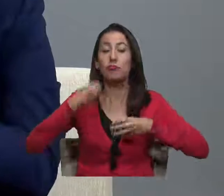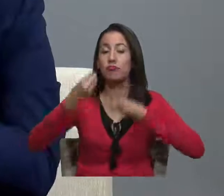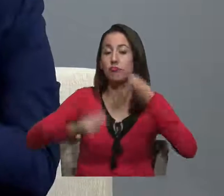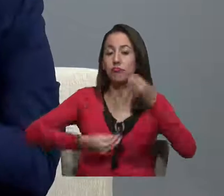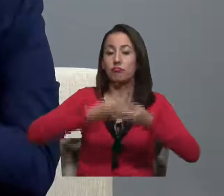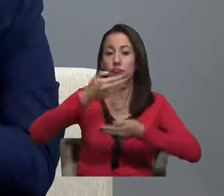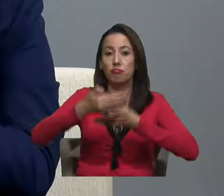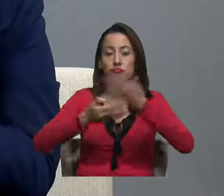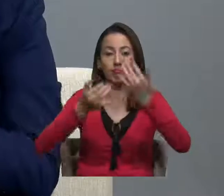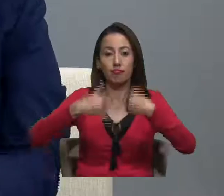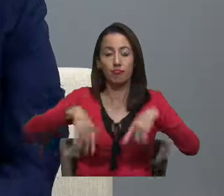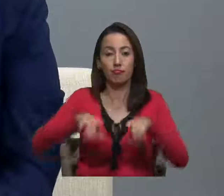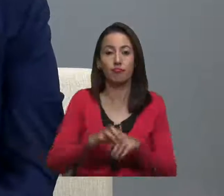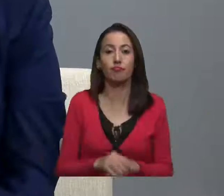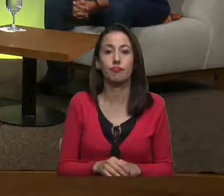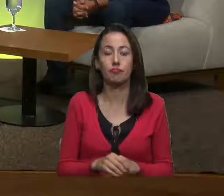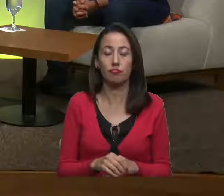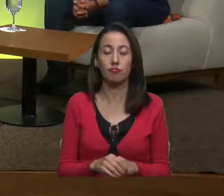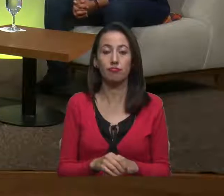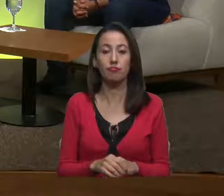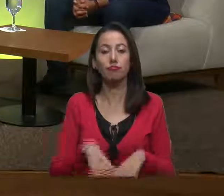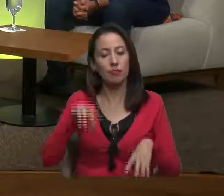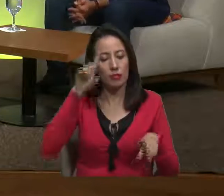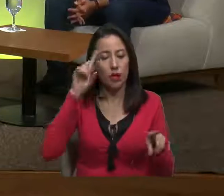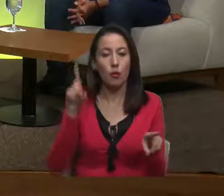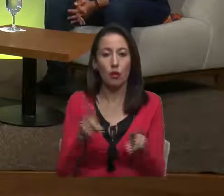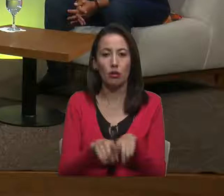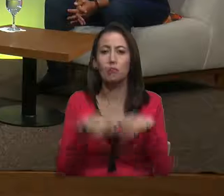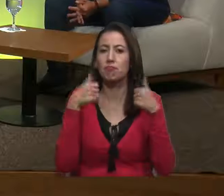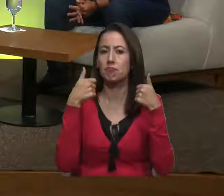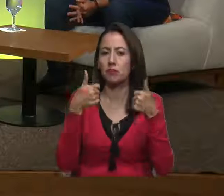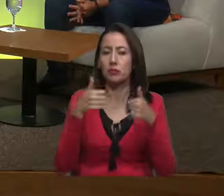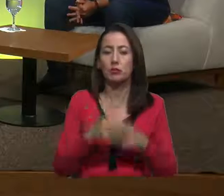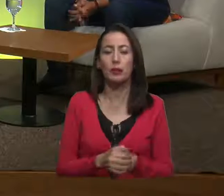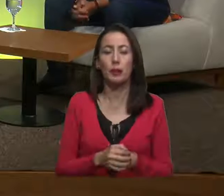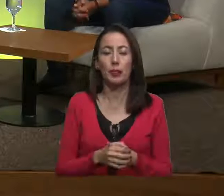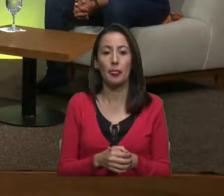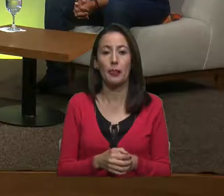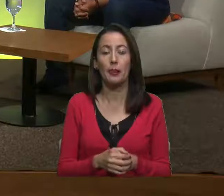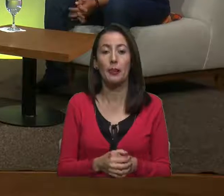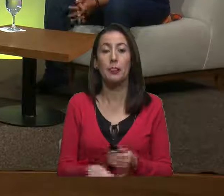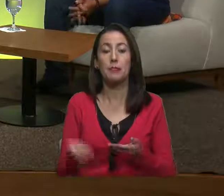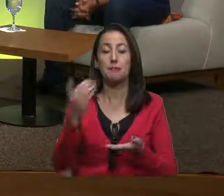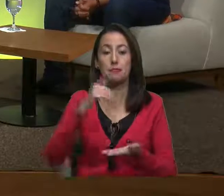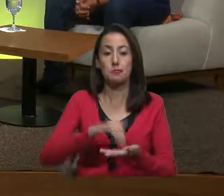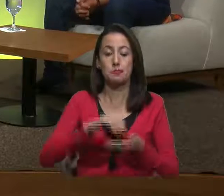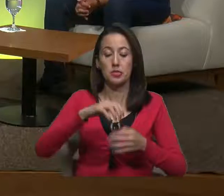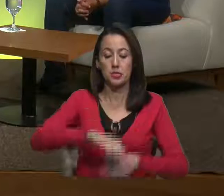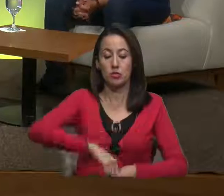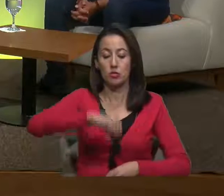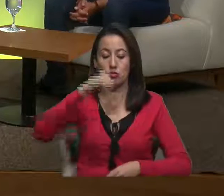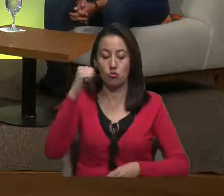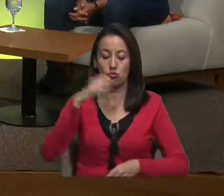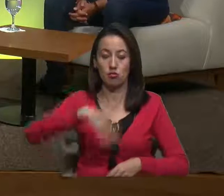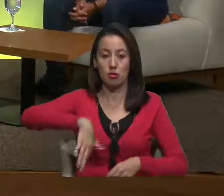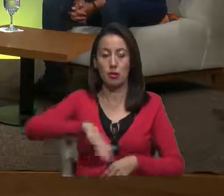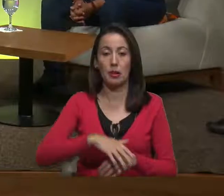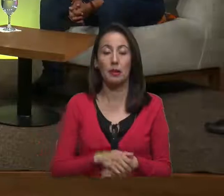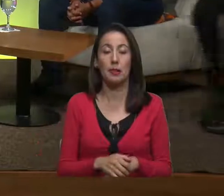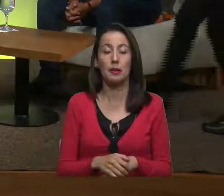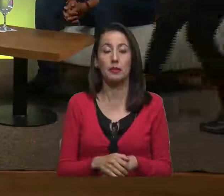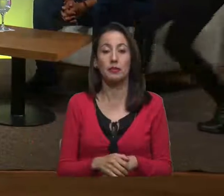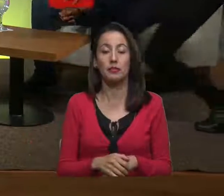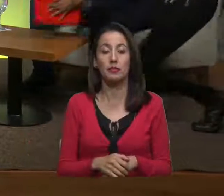territorios y las provincias de acuerdo paul es momento de revisar si la sorpresa para desarrollar estos objetos gracias a